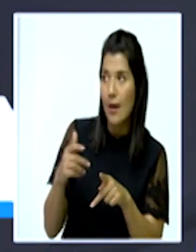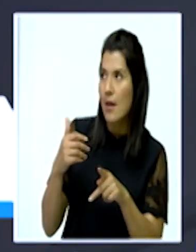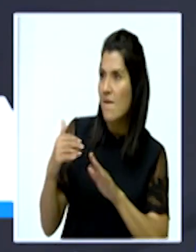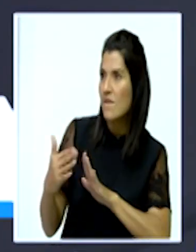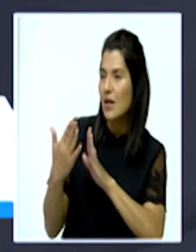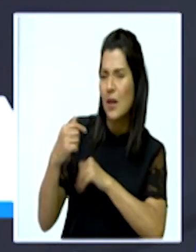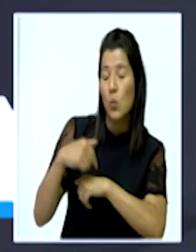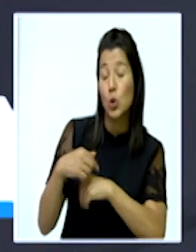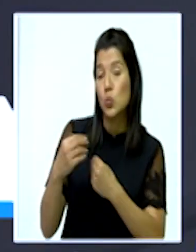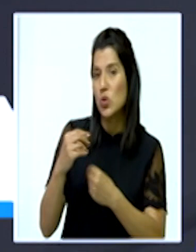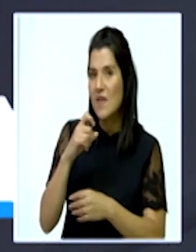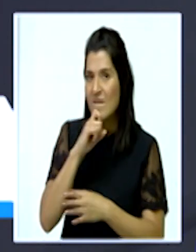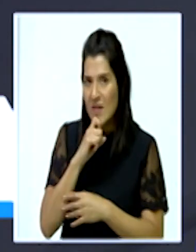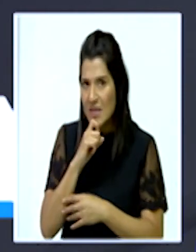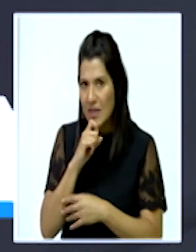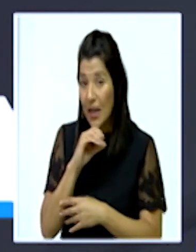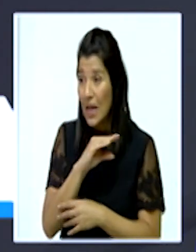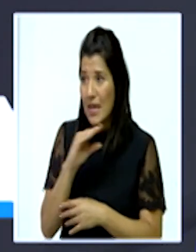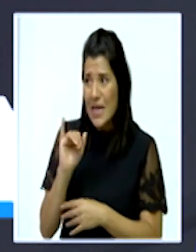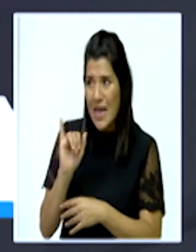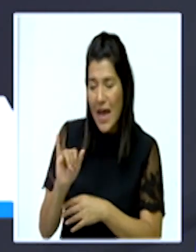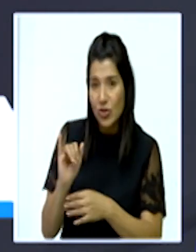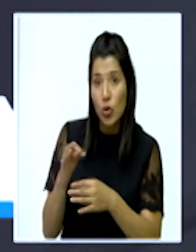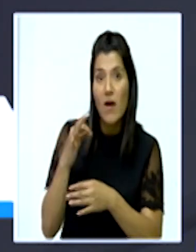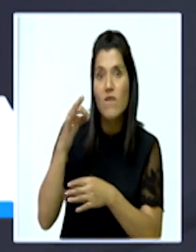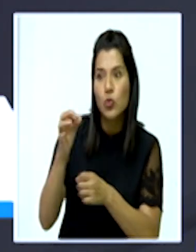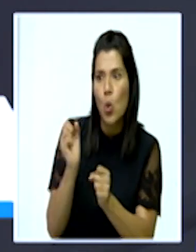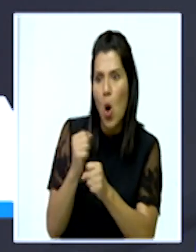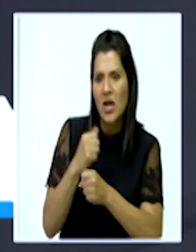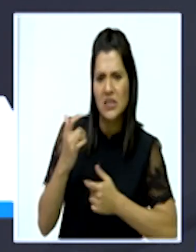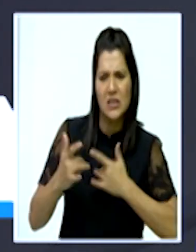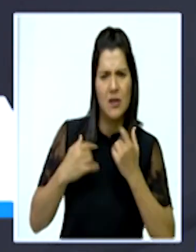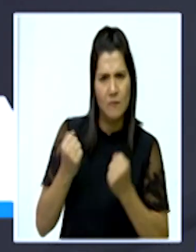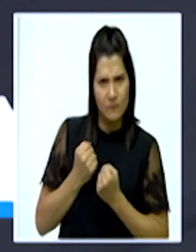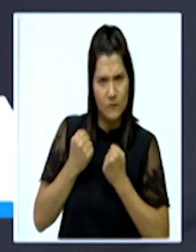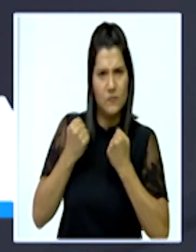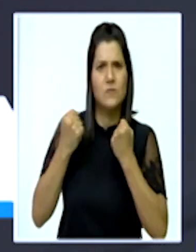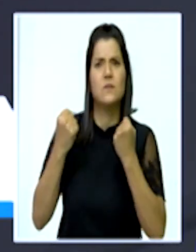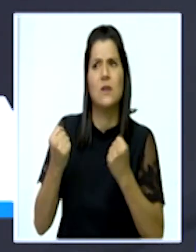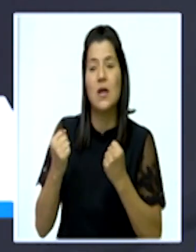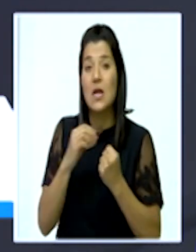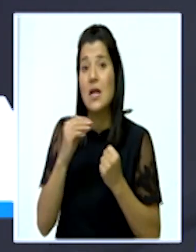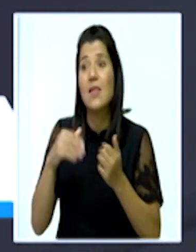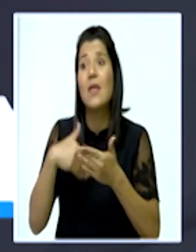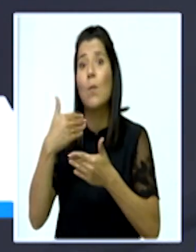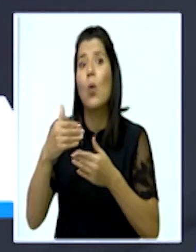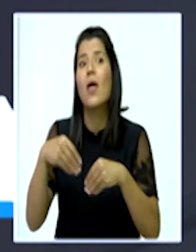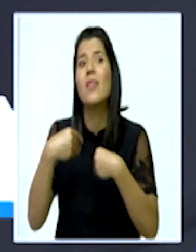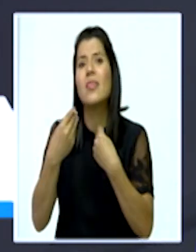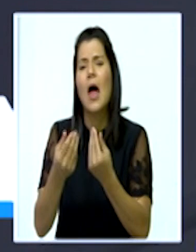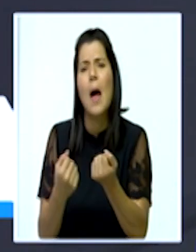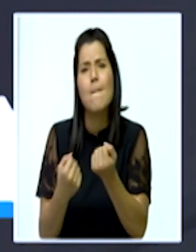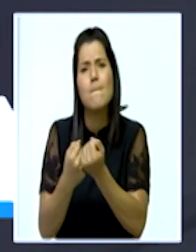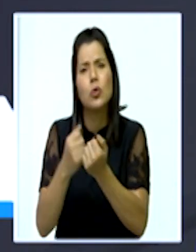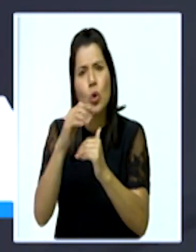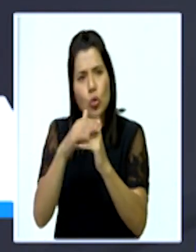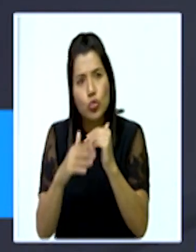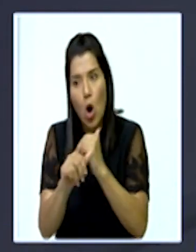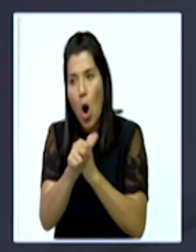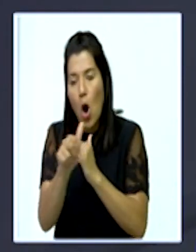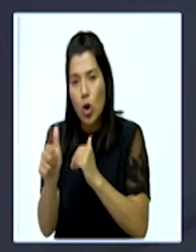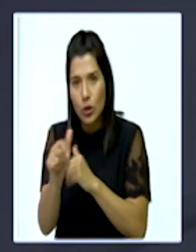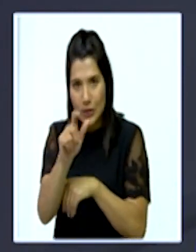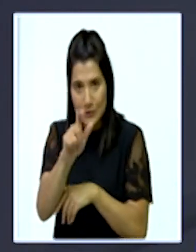súper difíciles y que eso las motiva a empoderarse y ser consuelo, ser apoyo a personas